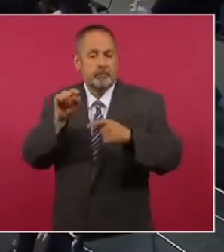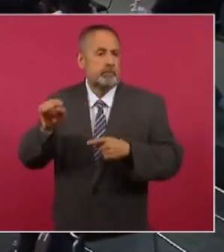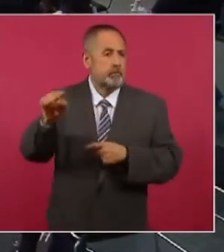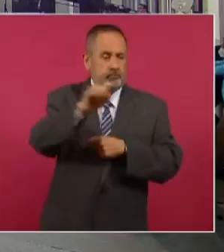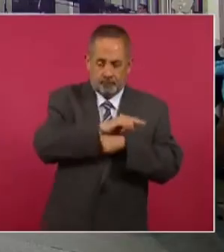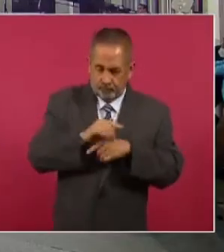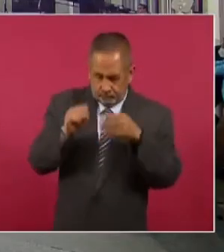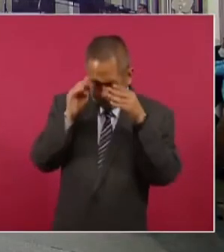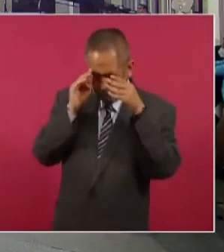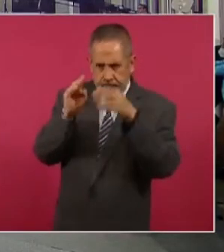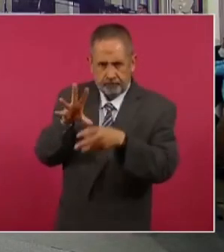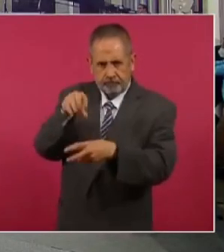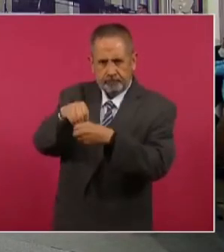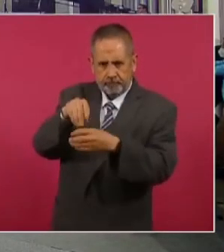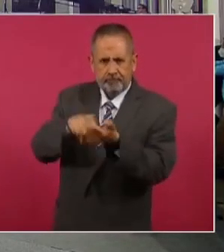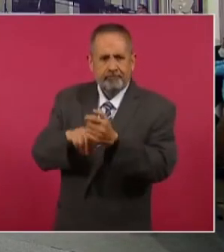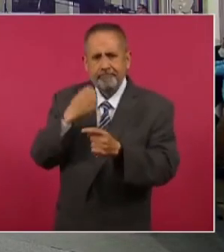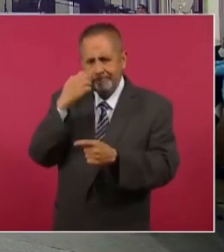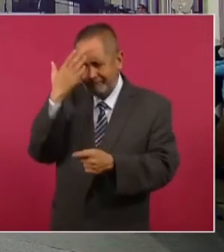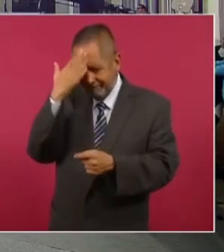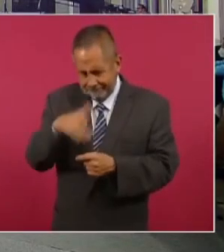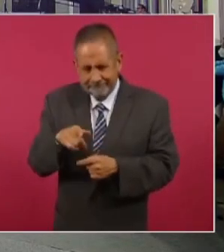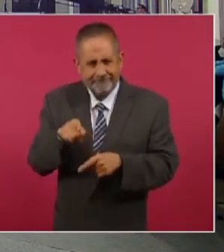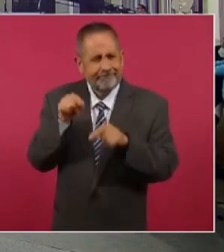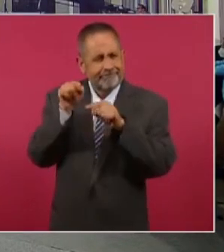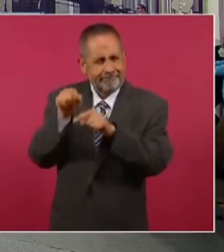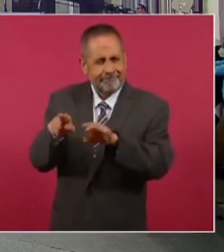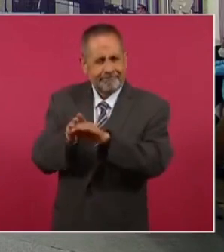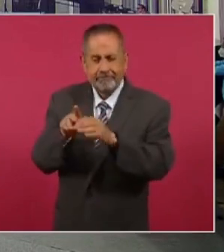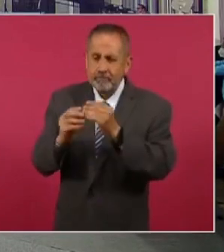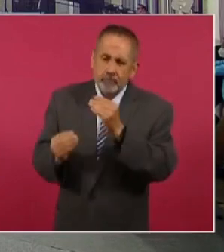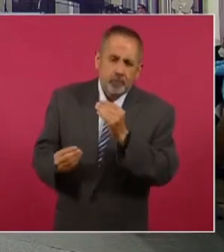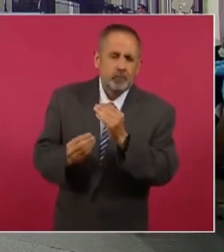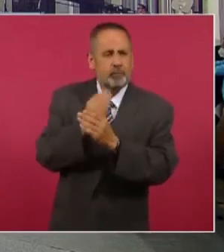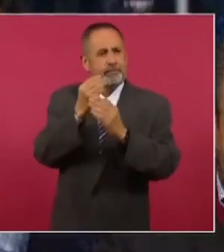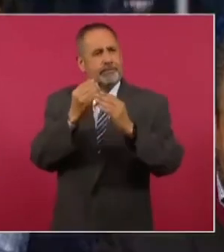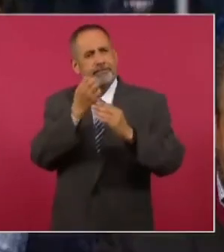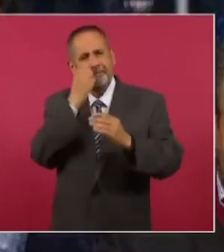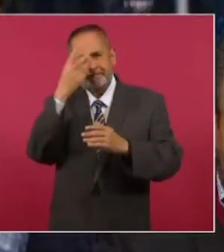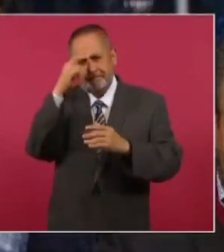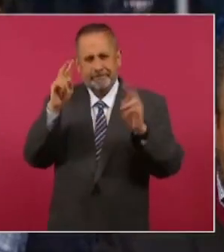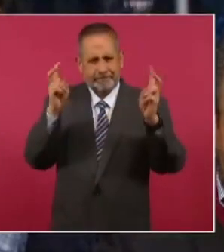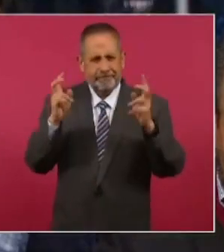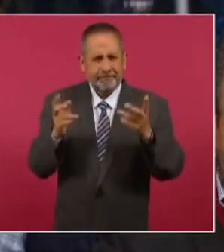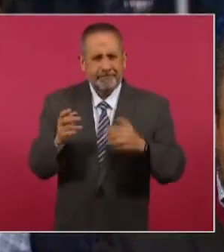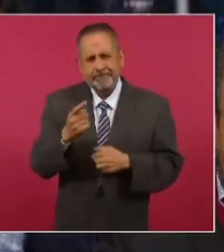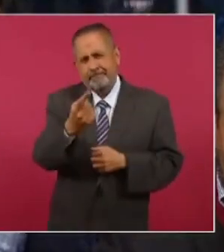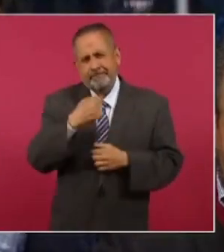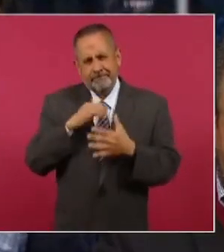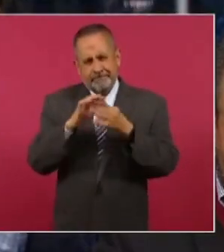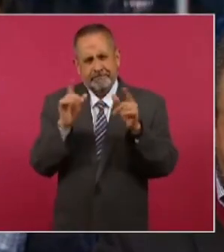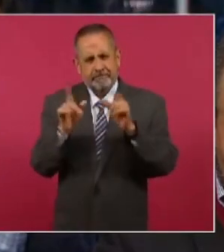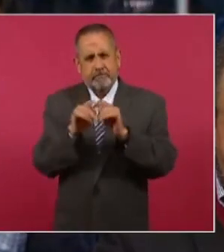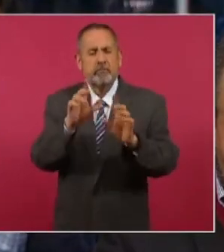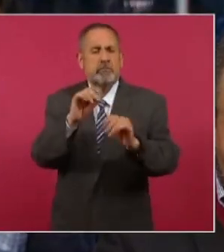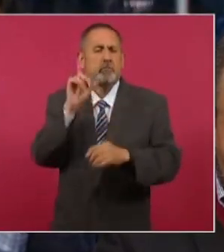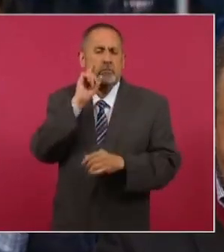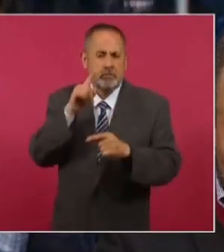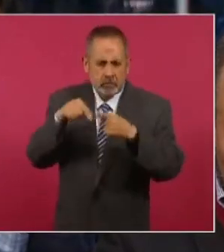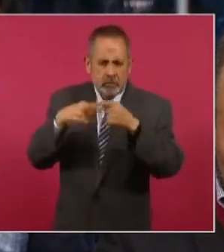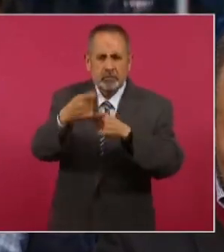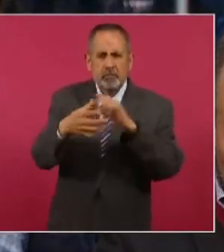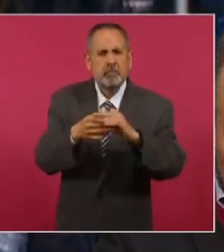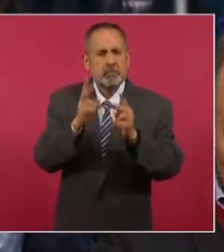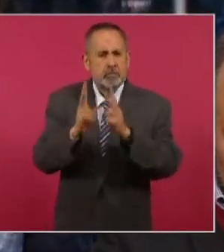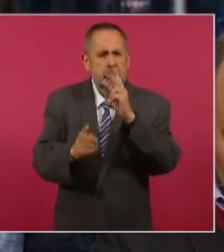centro de la actividad cultural sé que se está trabajando en la nueva escuela mexicana que nos platique lo más breve que puedo que lo deje para otro día para